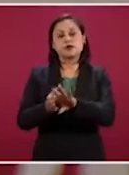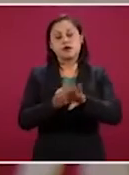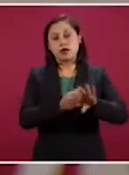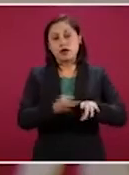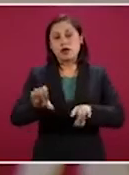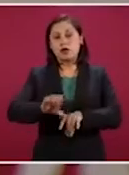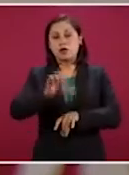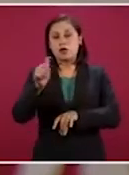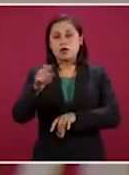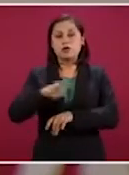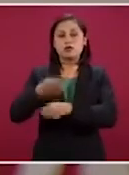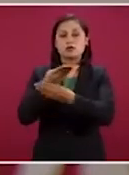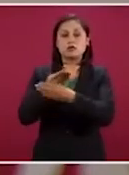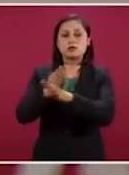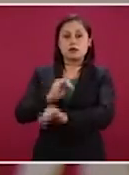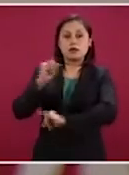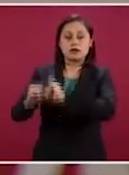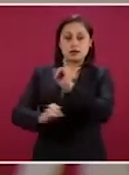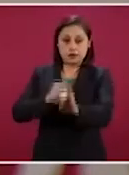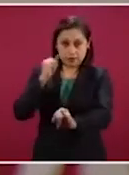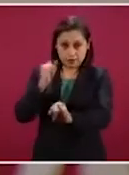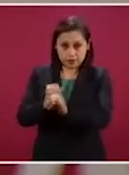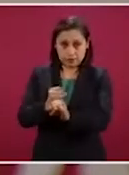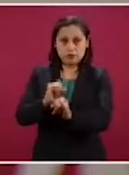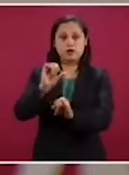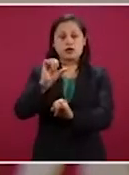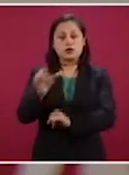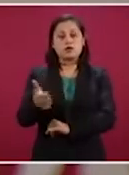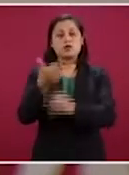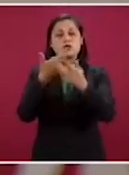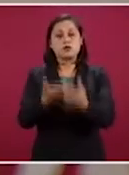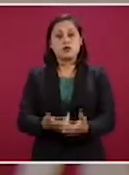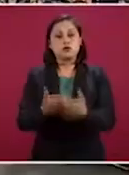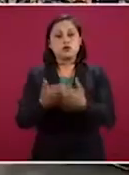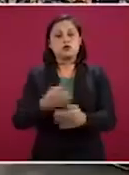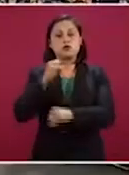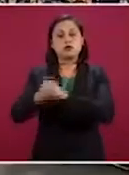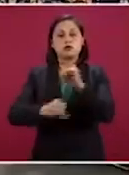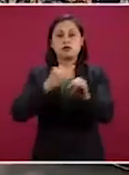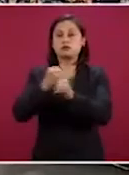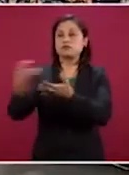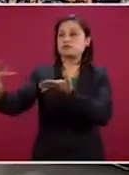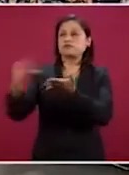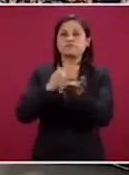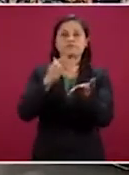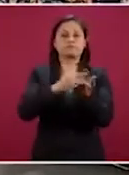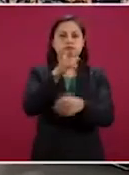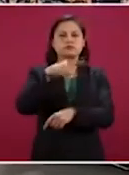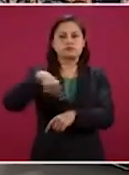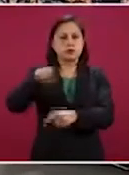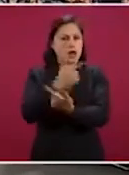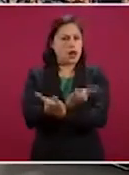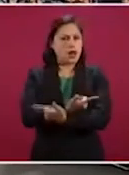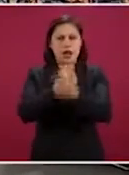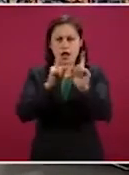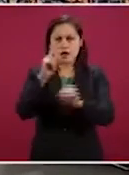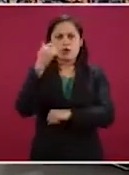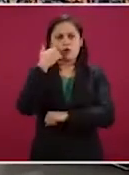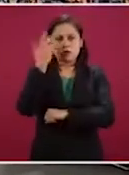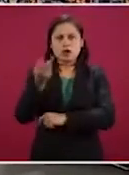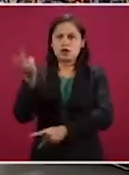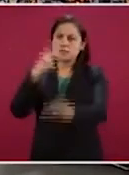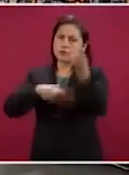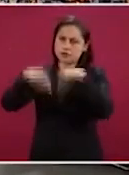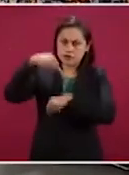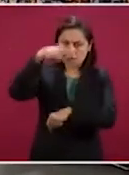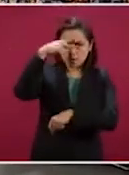la banca internacional y en los fondos internacionales que han manifestado con toda claridad su interés en venir a invertir